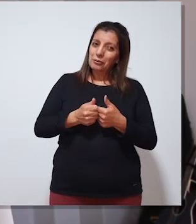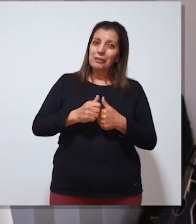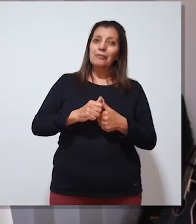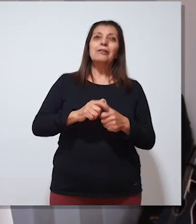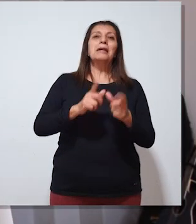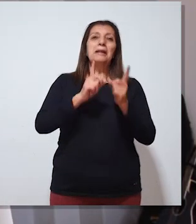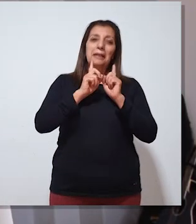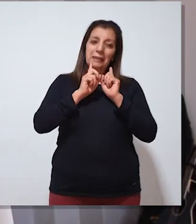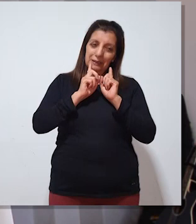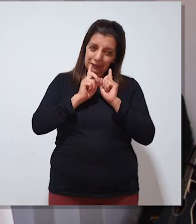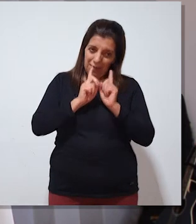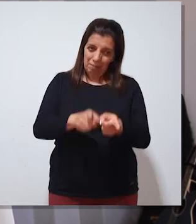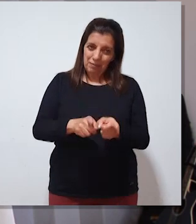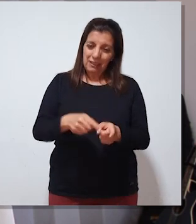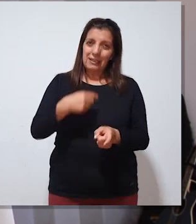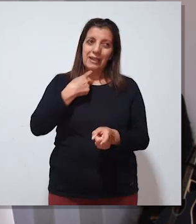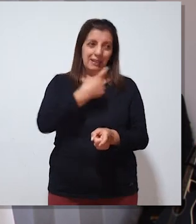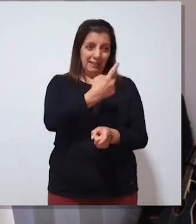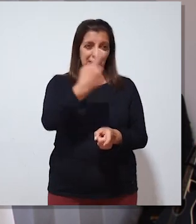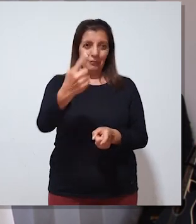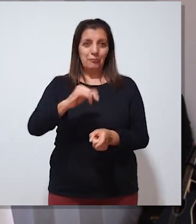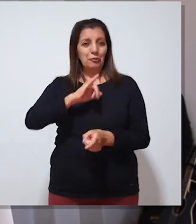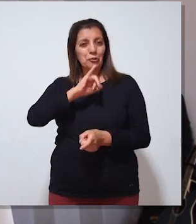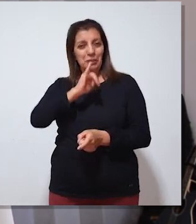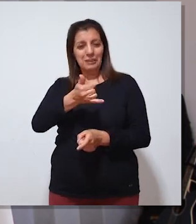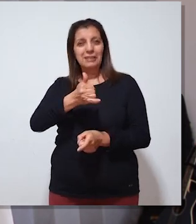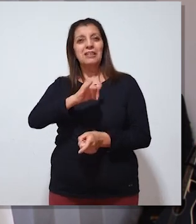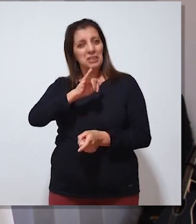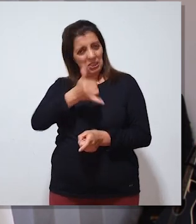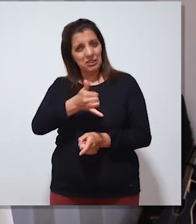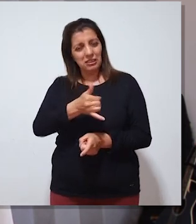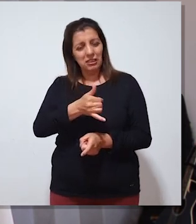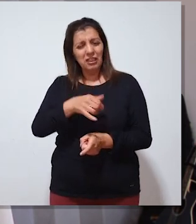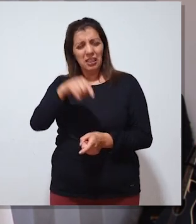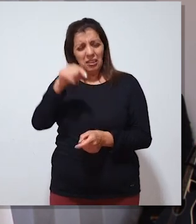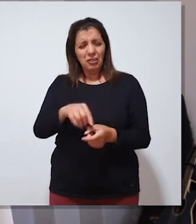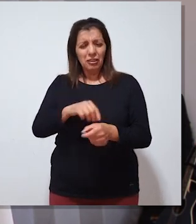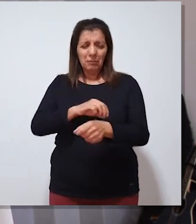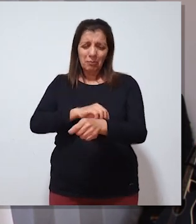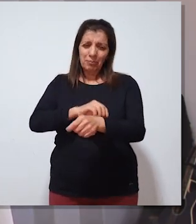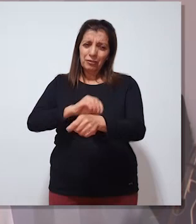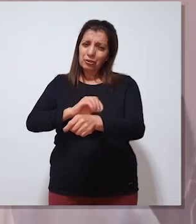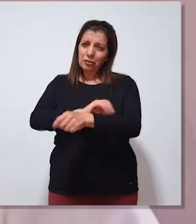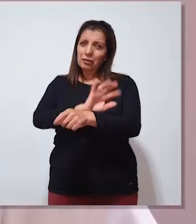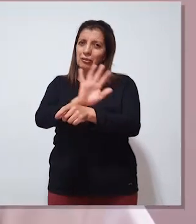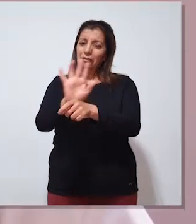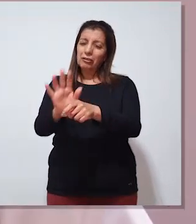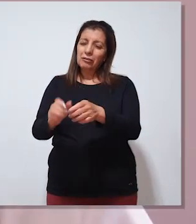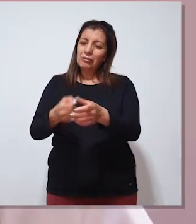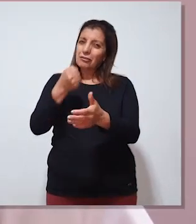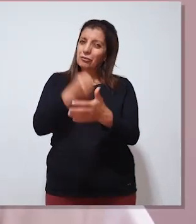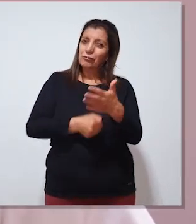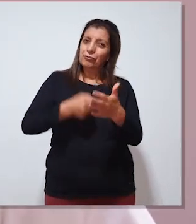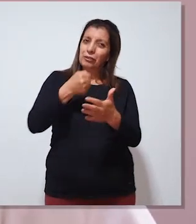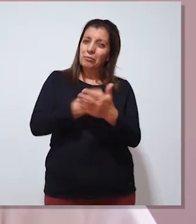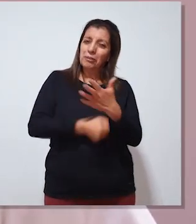tiempo sinodal de la Iglesia, en esta hora amarga de dolor y sufrimiento de la humanidad, convocados por